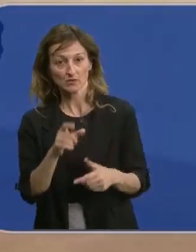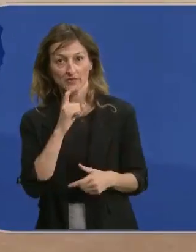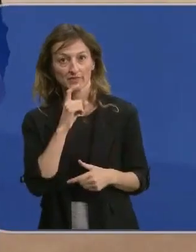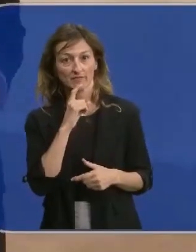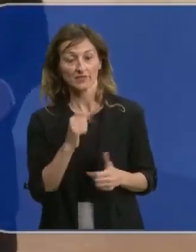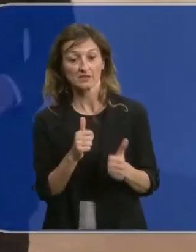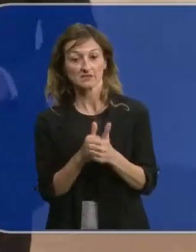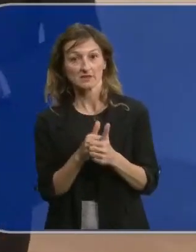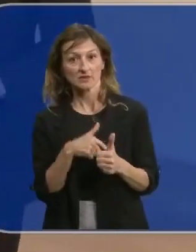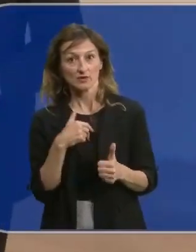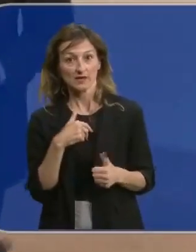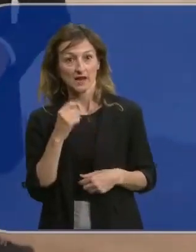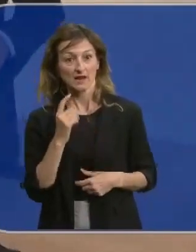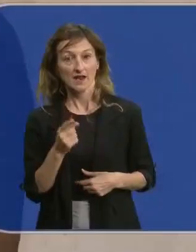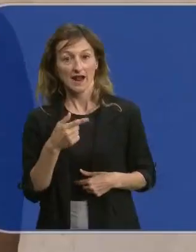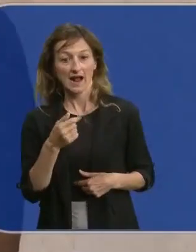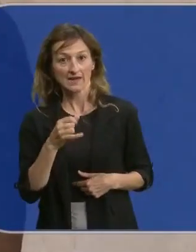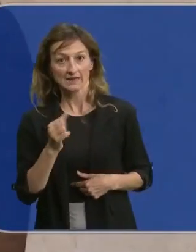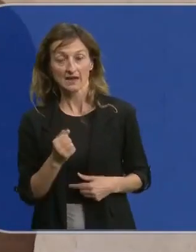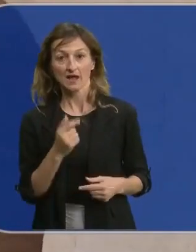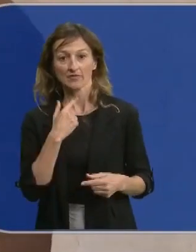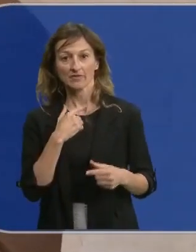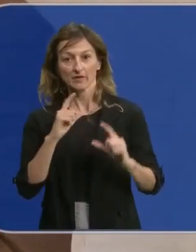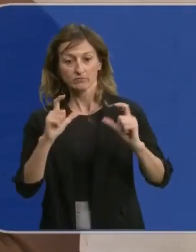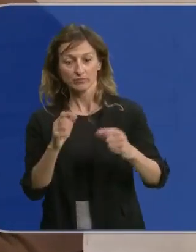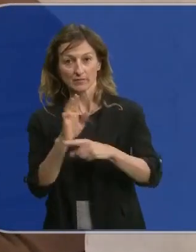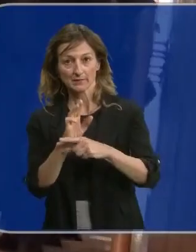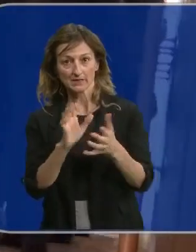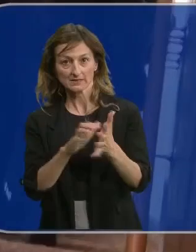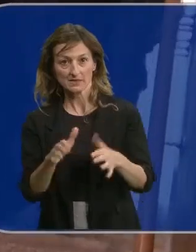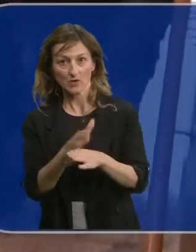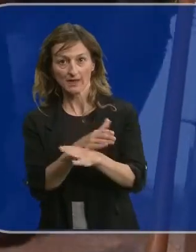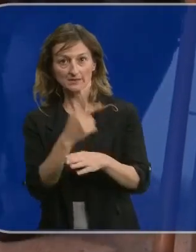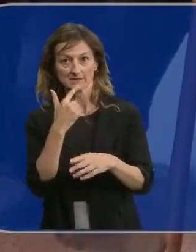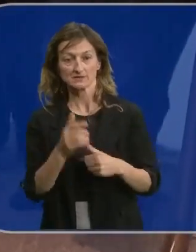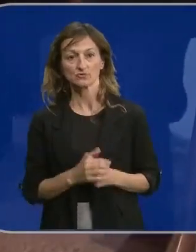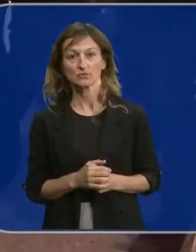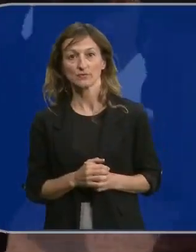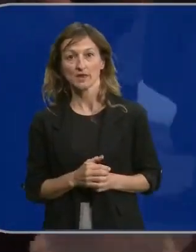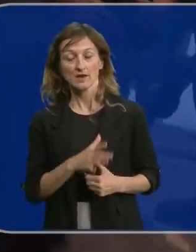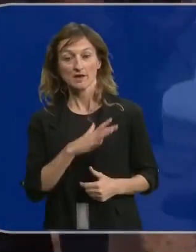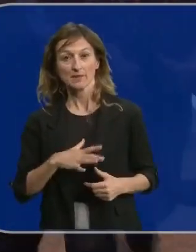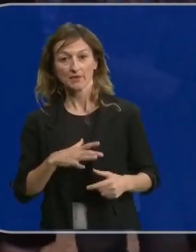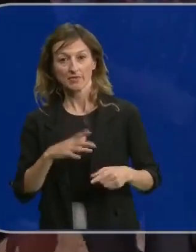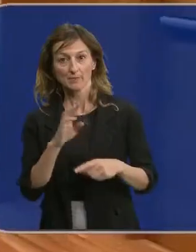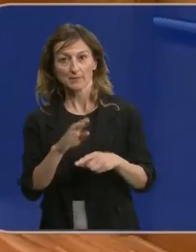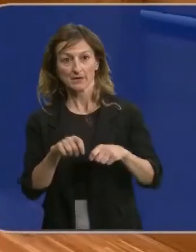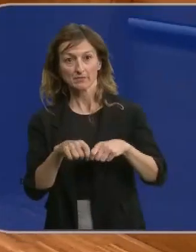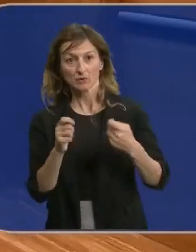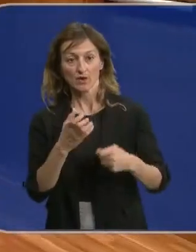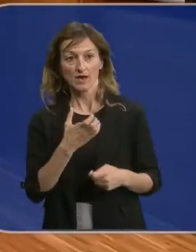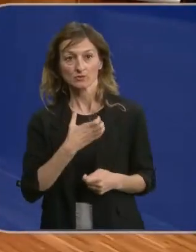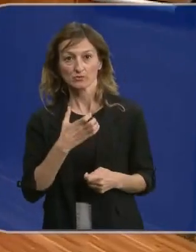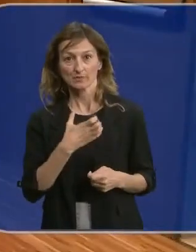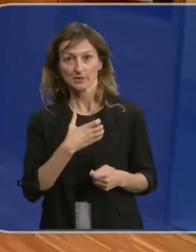hoy su secretario general Ignacio garriga antes de reunirse con sus parlamentarios en Castilla y león además de amenazar con romper con el PP En aquellos